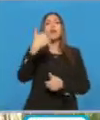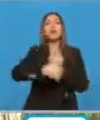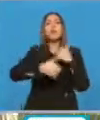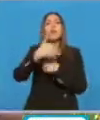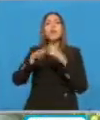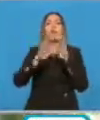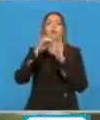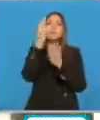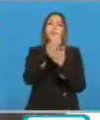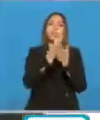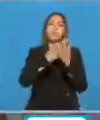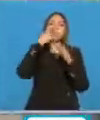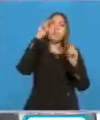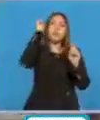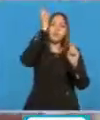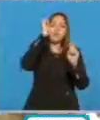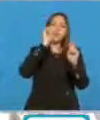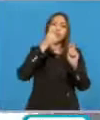a Cuauhtémoc.